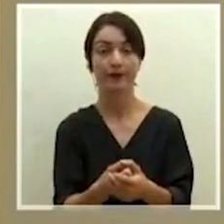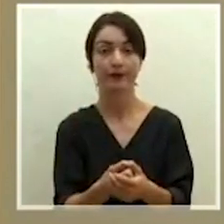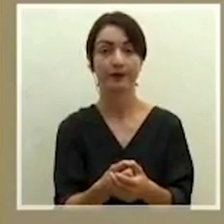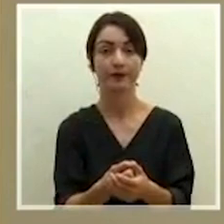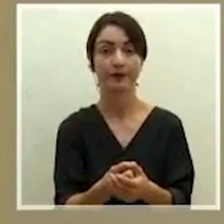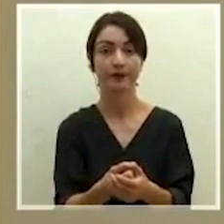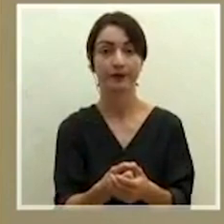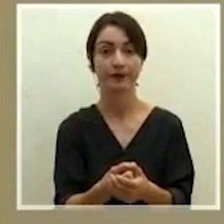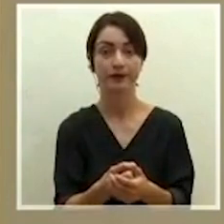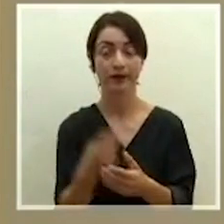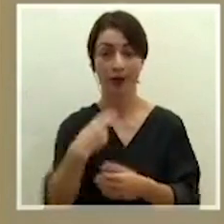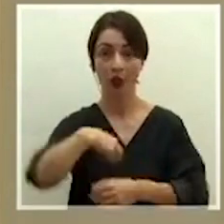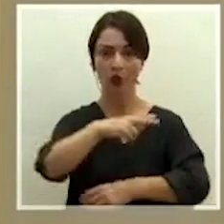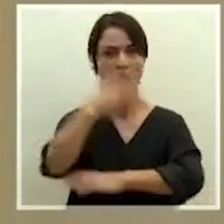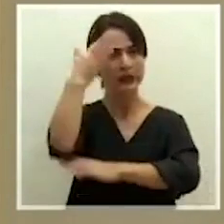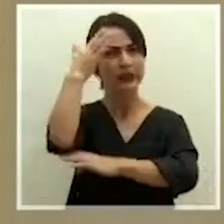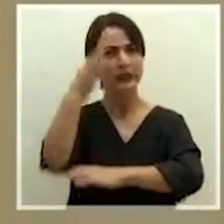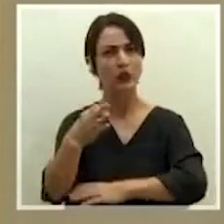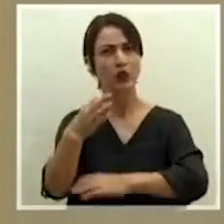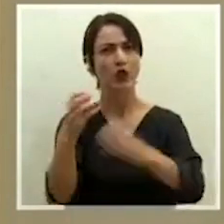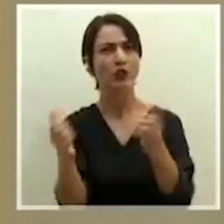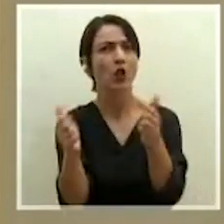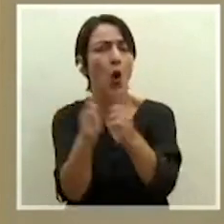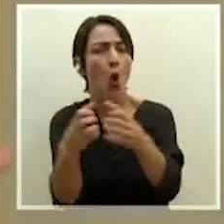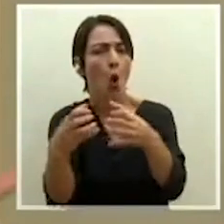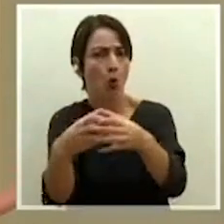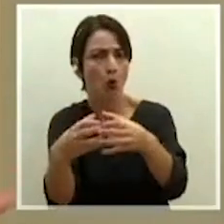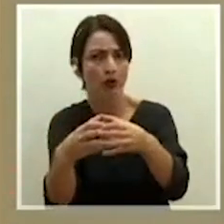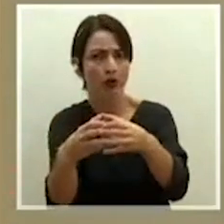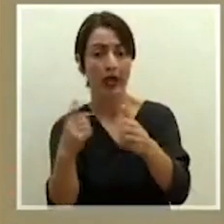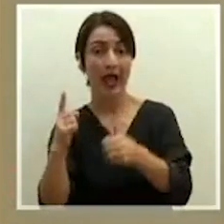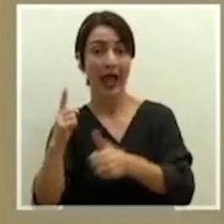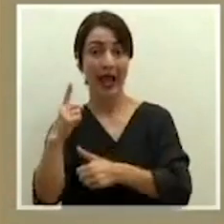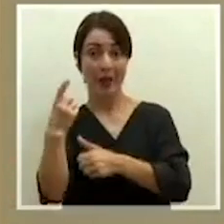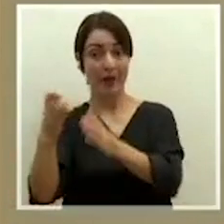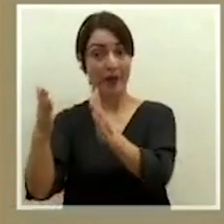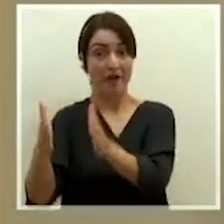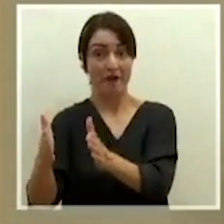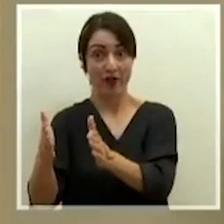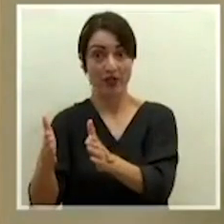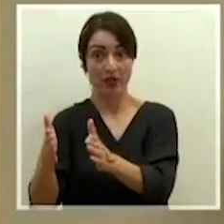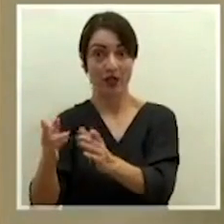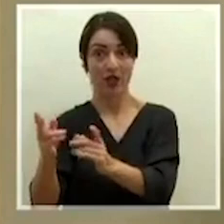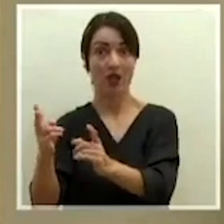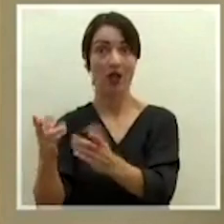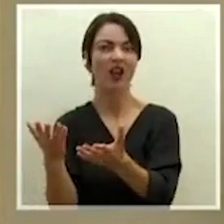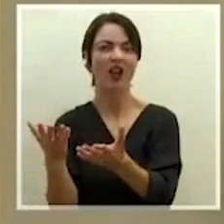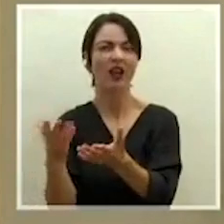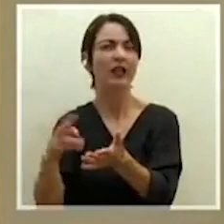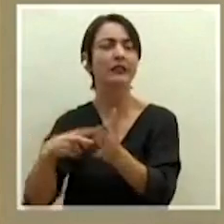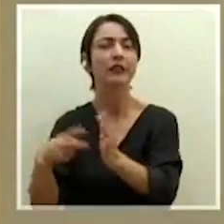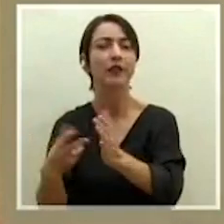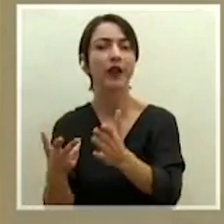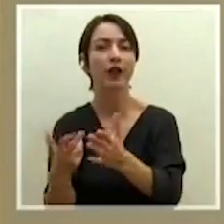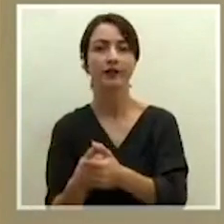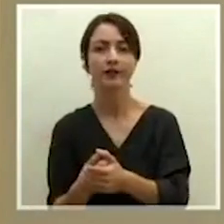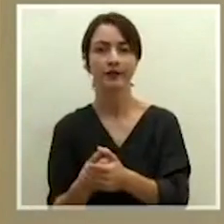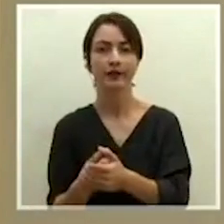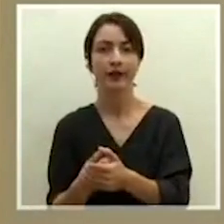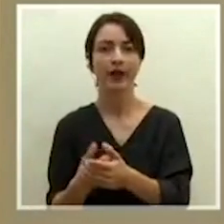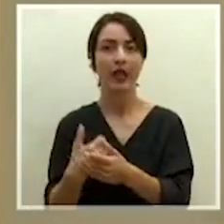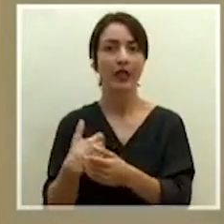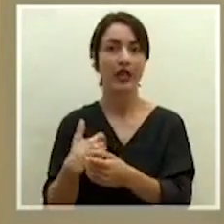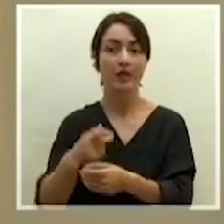las decisiones conjuntas. Una primera fase implicaba, porque teníamos prácticamente la